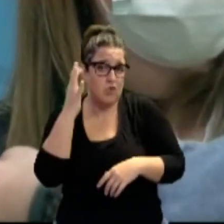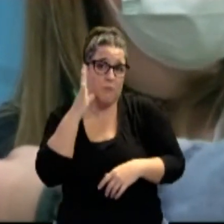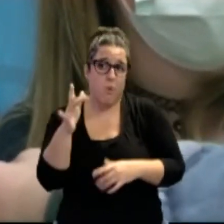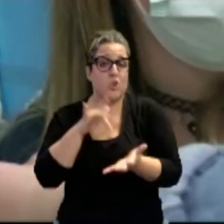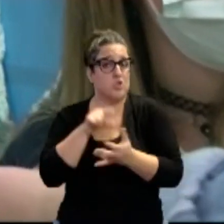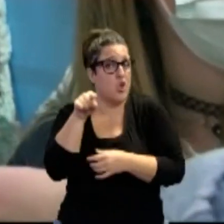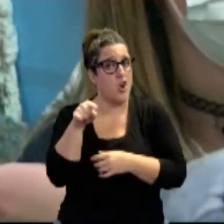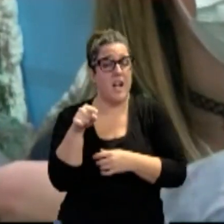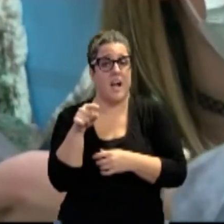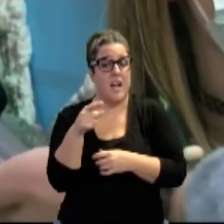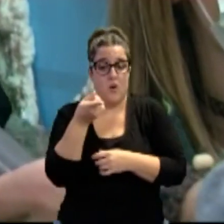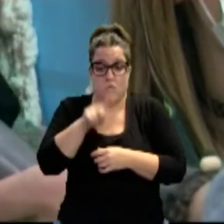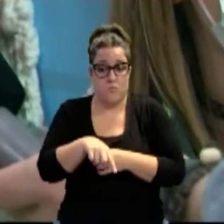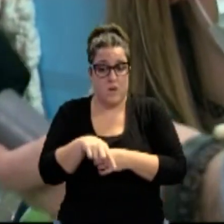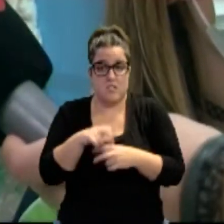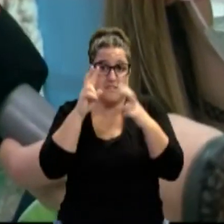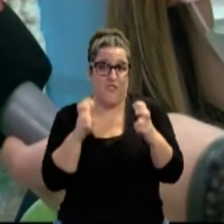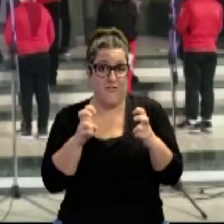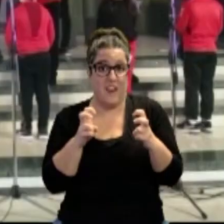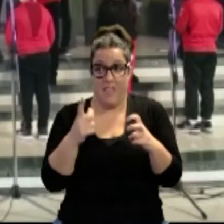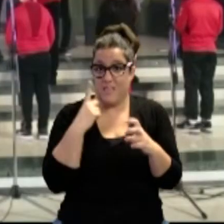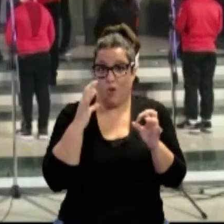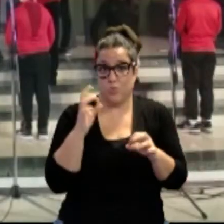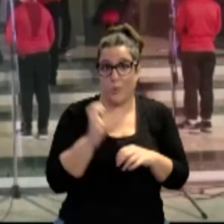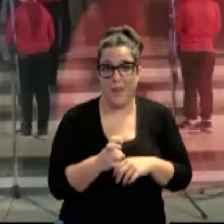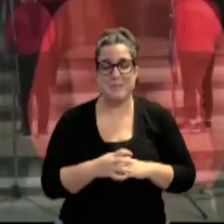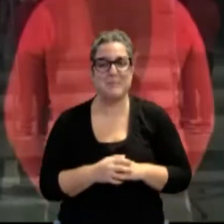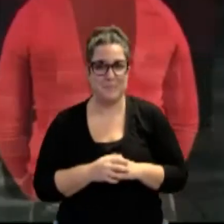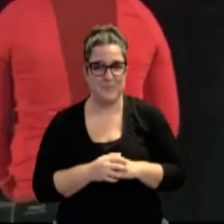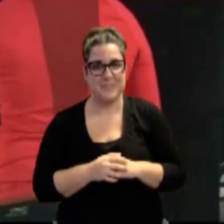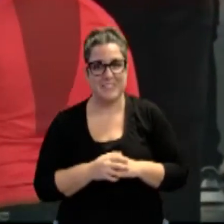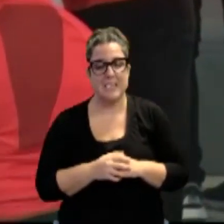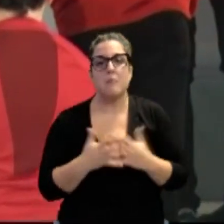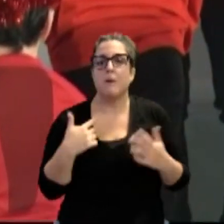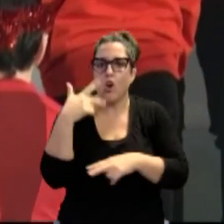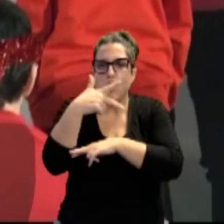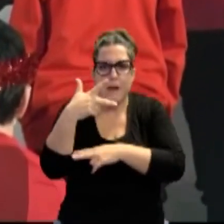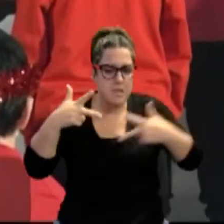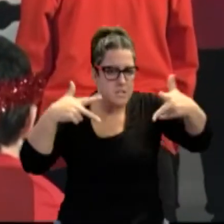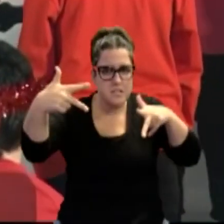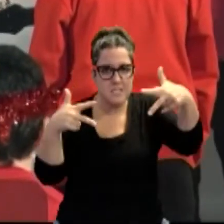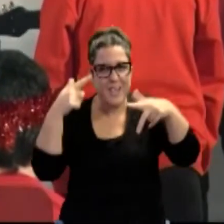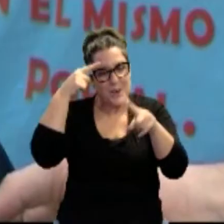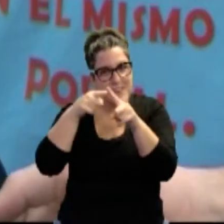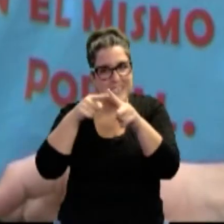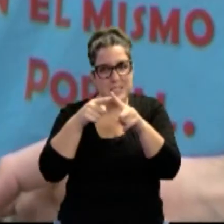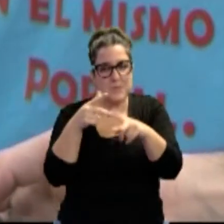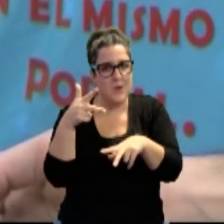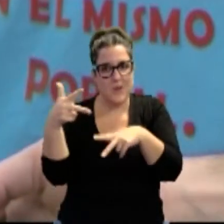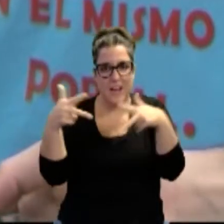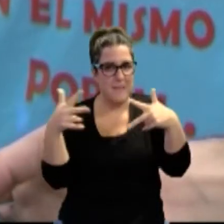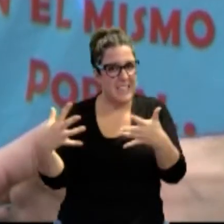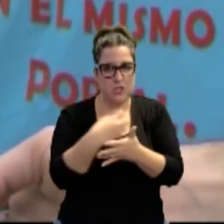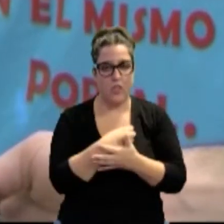estado todo este mes confinada y vino ayer. Eso sí, no han faltado cámaras para captar cada momento. Había